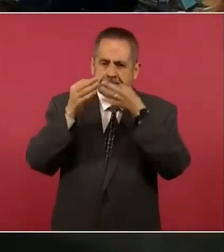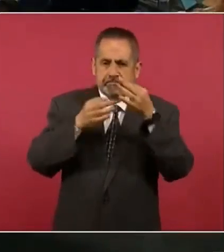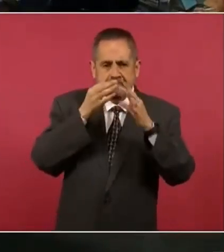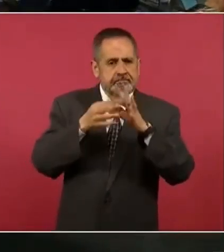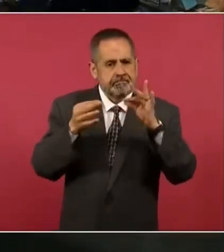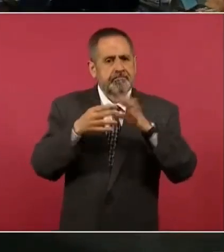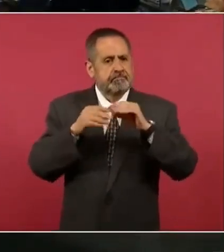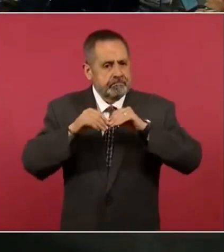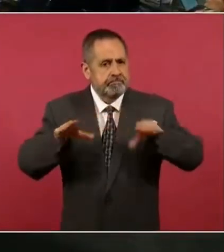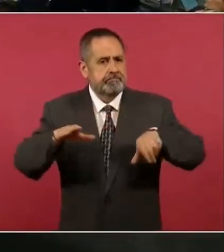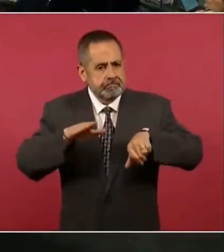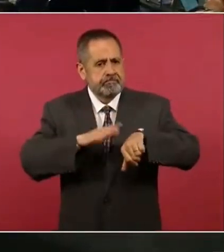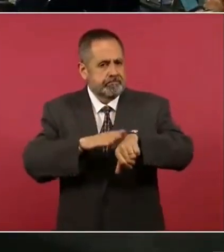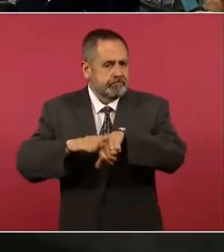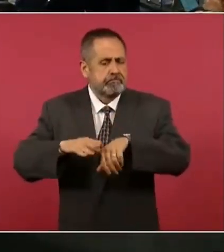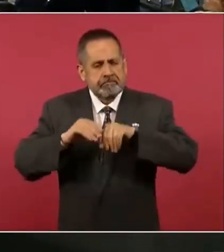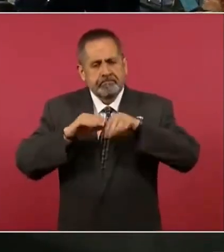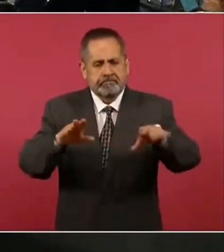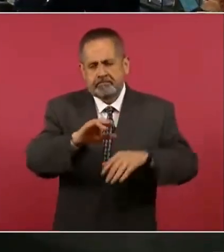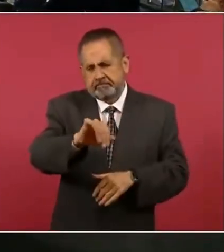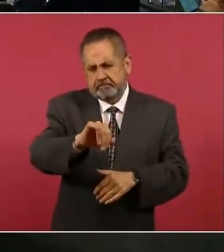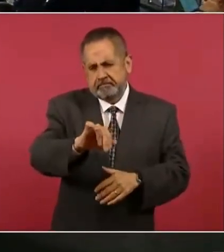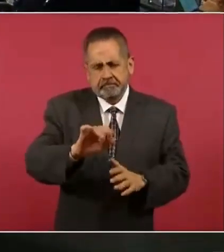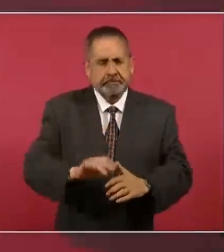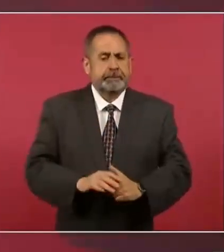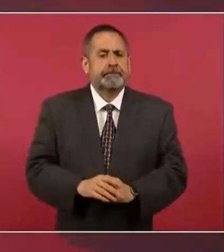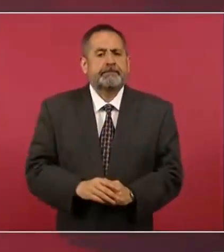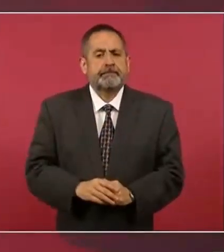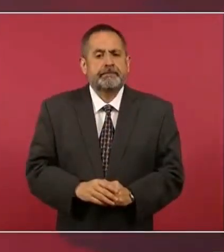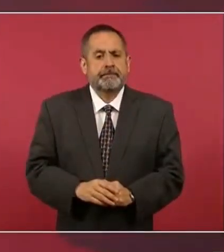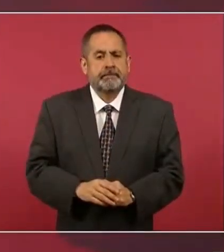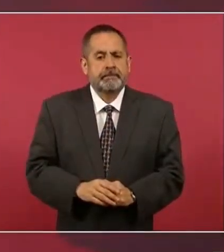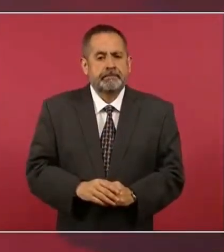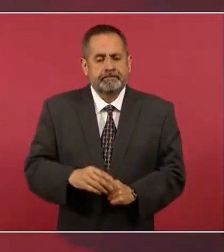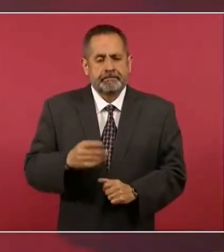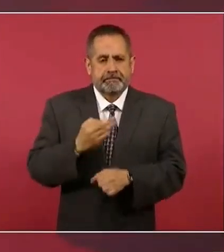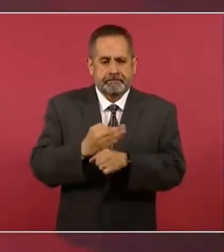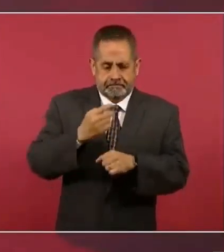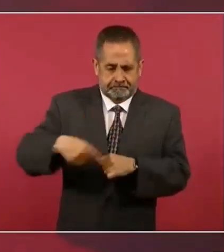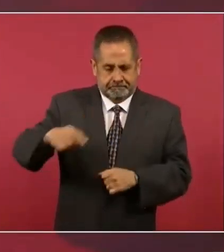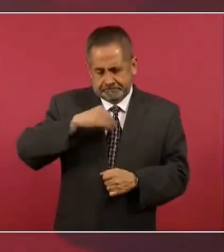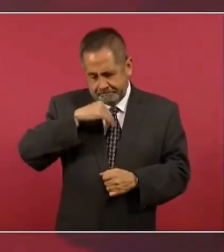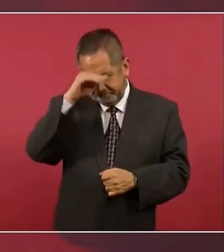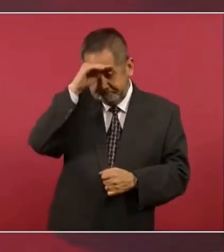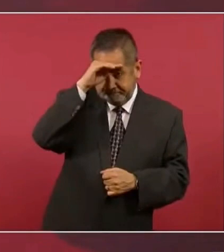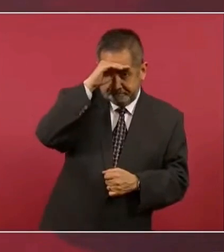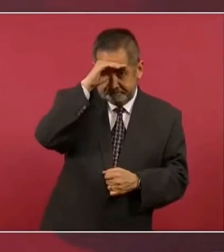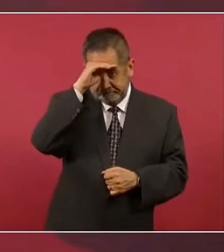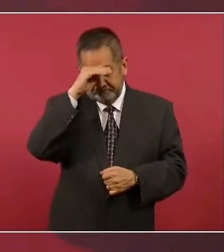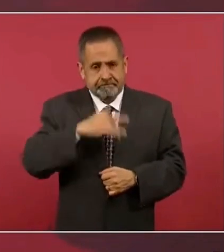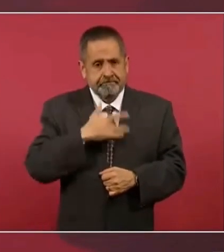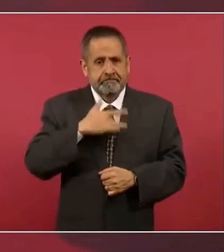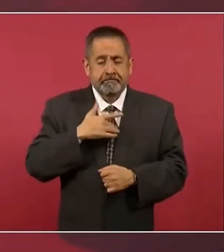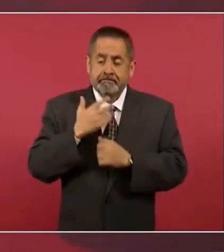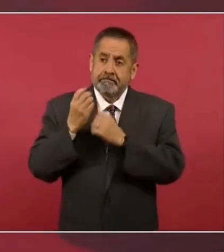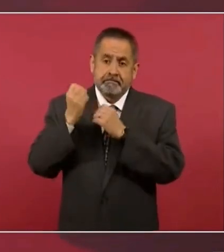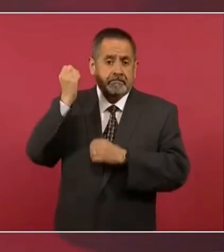de modo que va a haber información. Estamos valorando lo de las